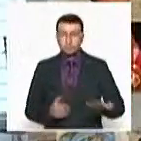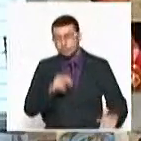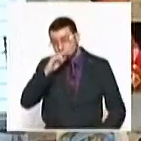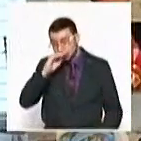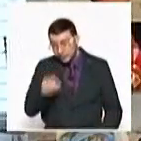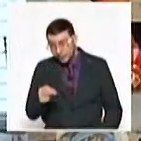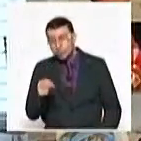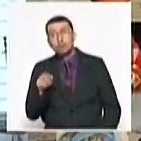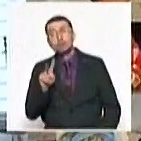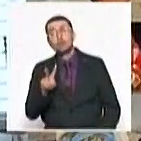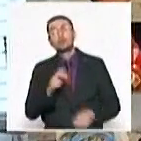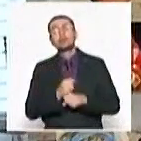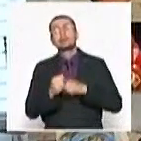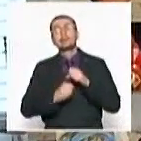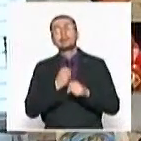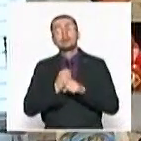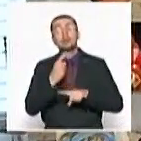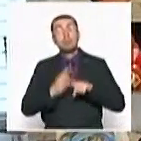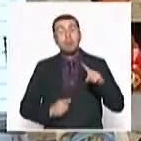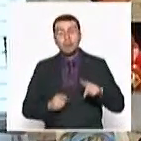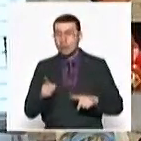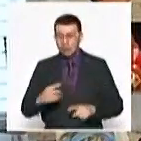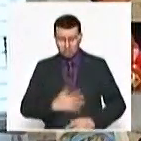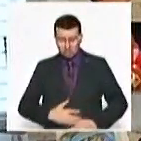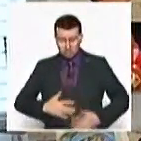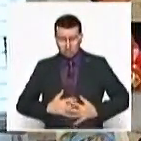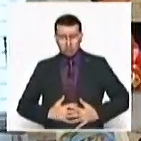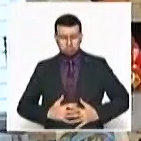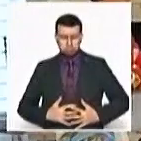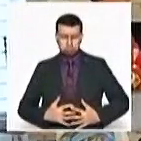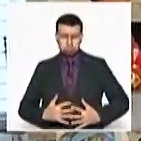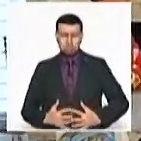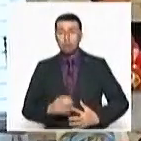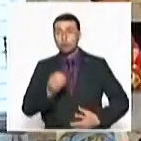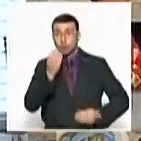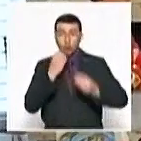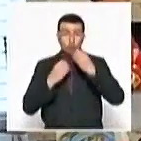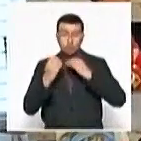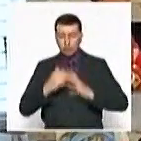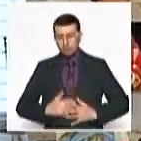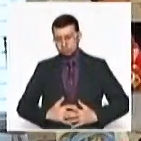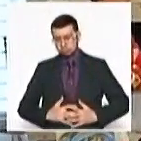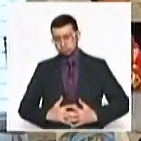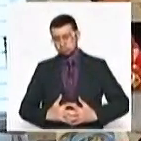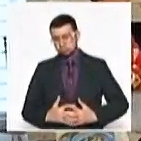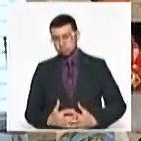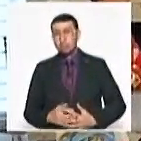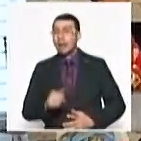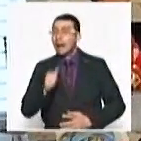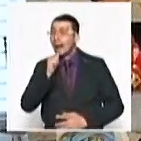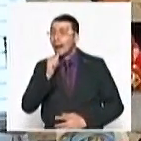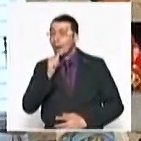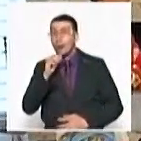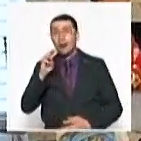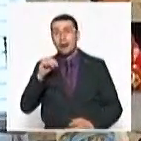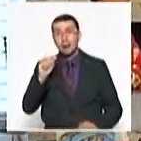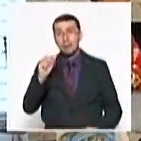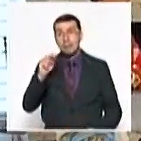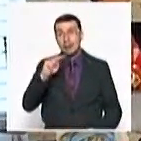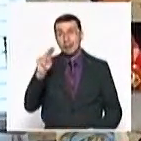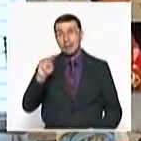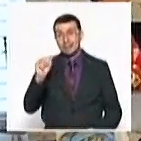2 años y medio se inflama mucho el estómago, después de cada comida le pasa con agua de manzanilla y cuando va al